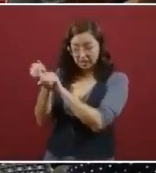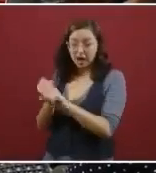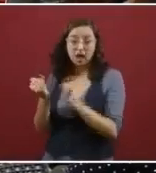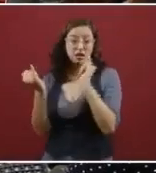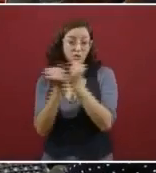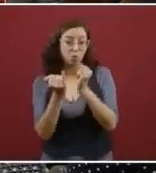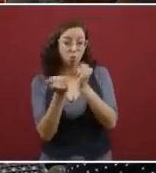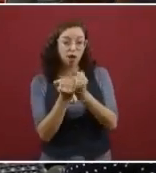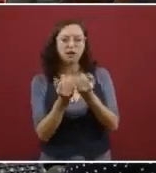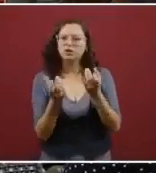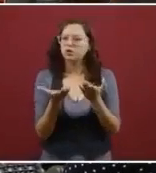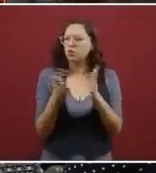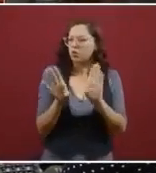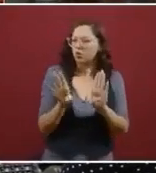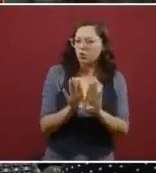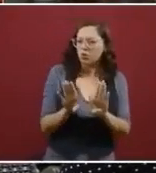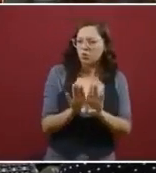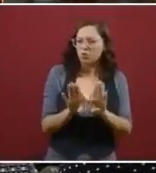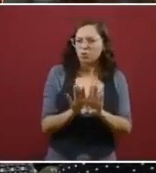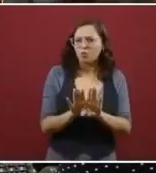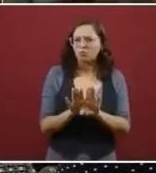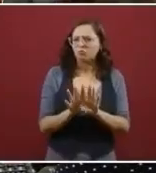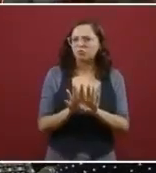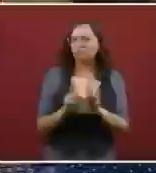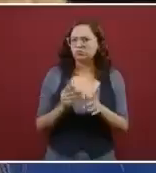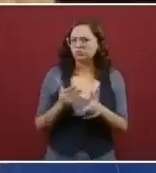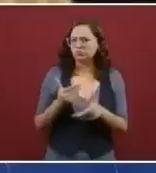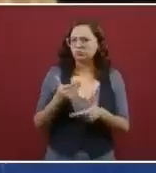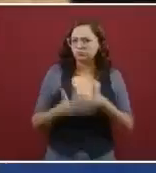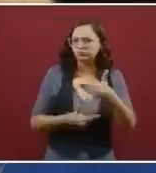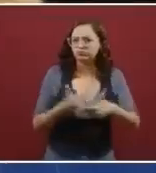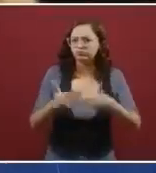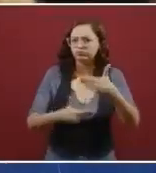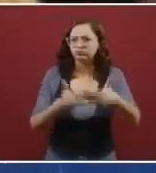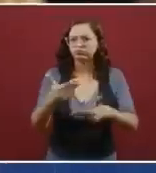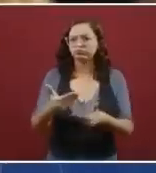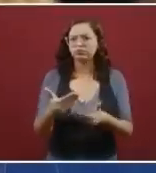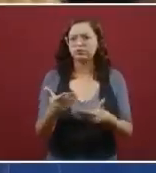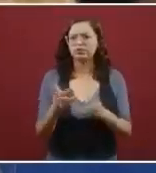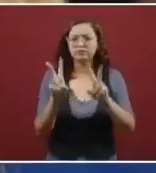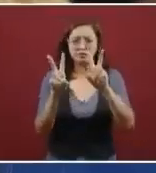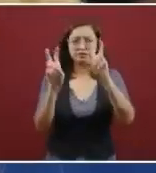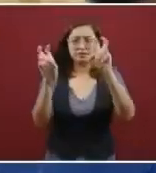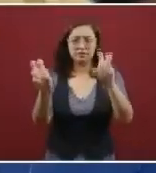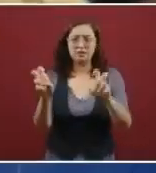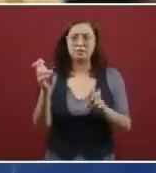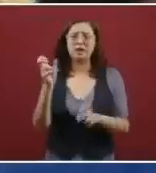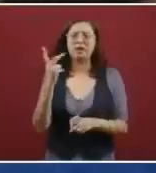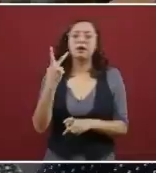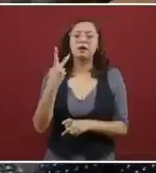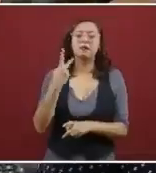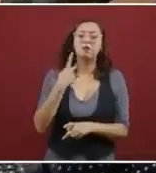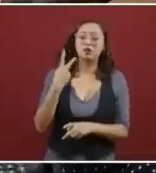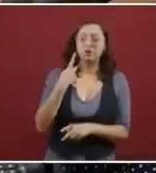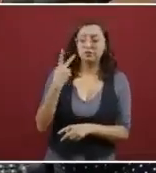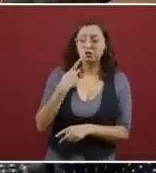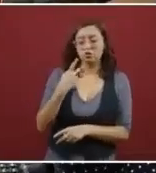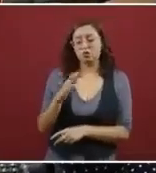y cómo va el impulso para la eliminación del fuero. Gracias, señor presidente. Sí,